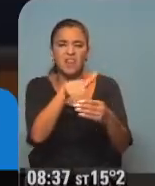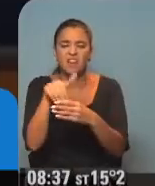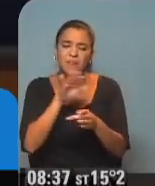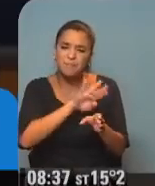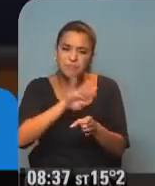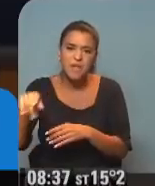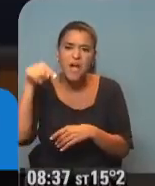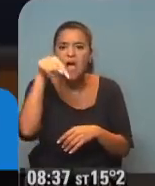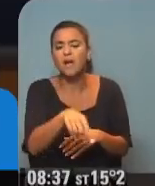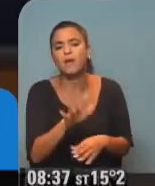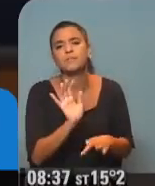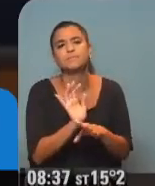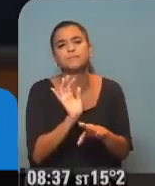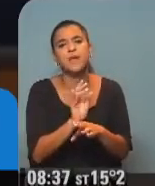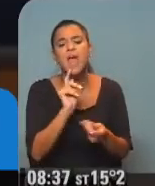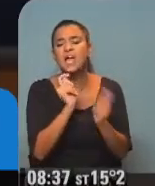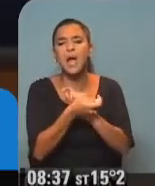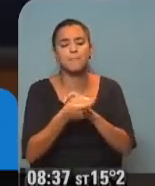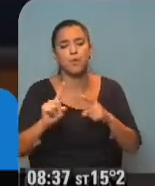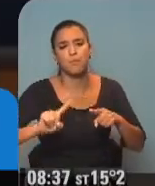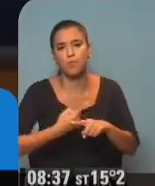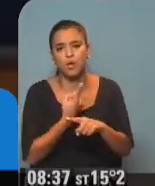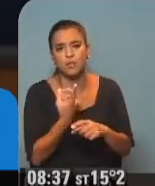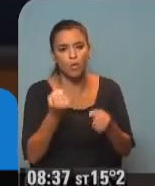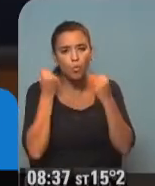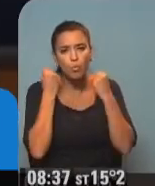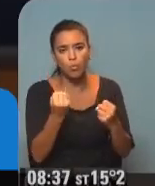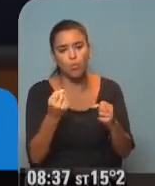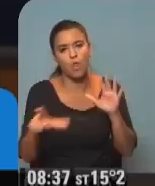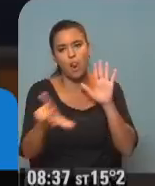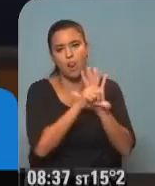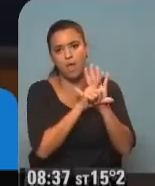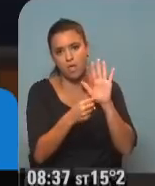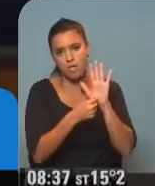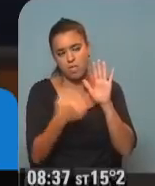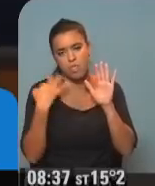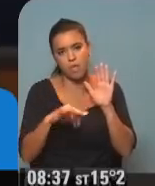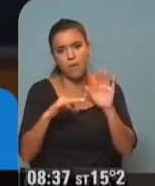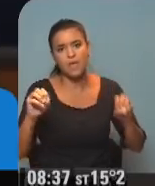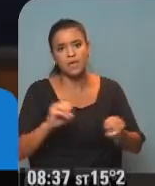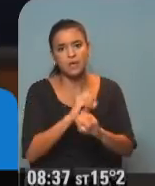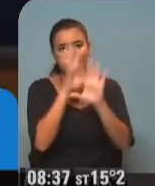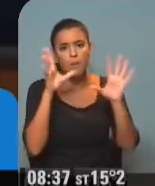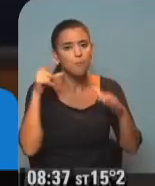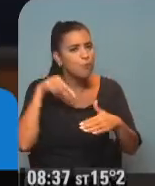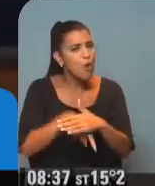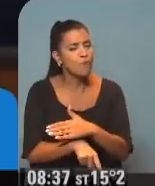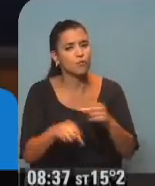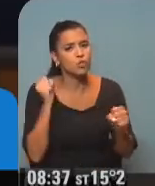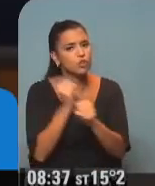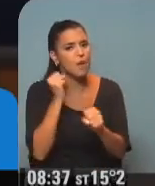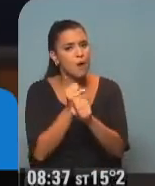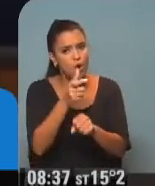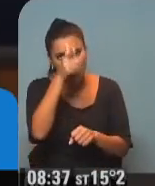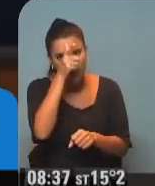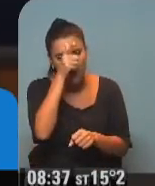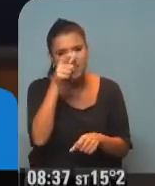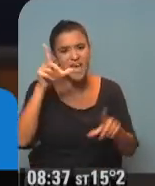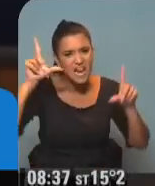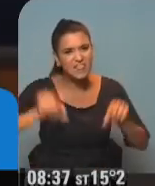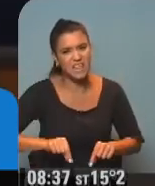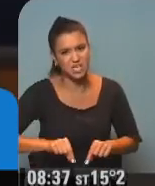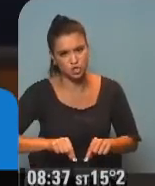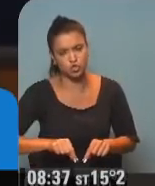requieren definiciones, cambios de políticas, endurecimiento de leyes y esclarecimiento profundo y un trabajo policial mucho más